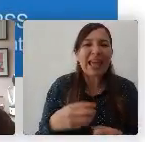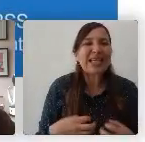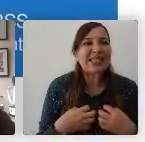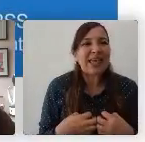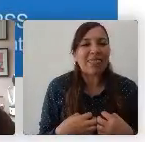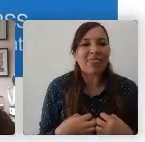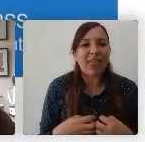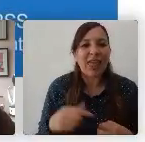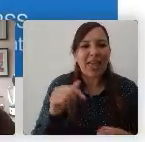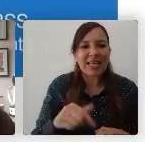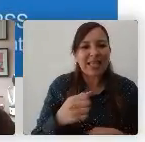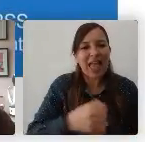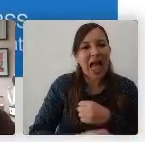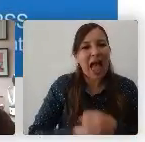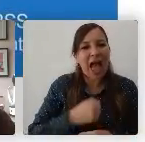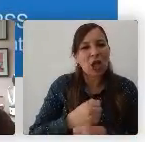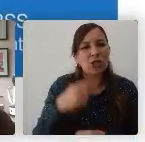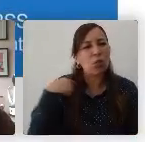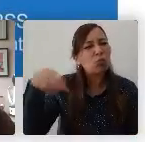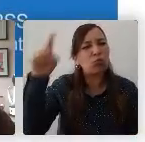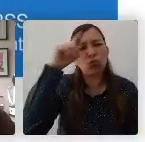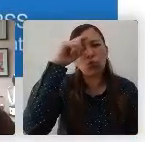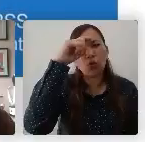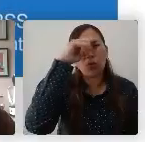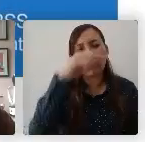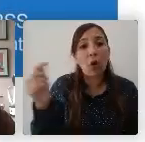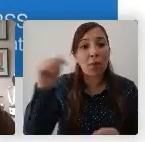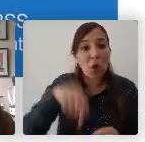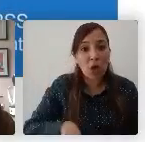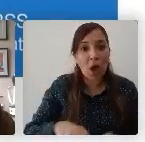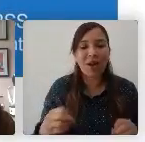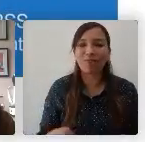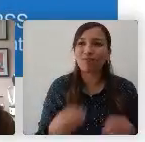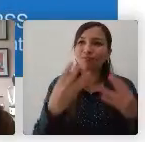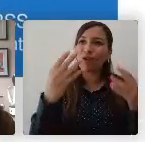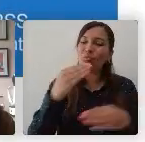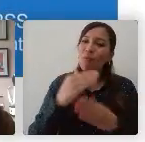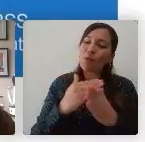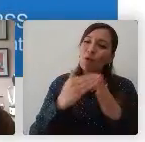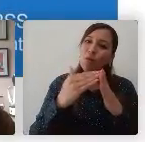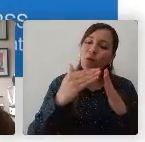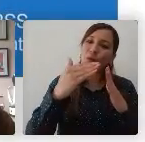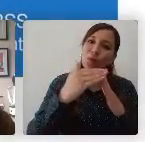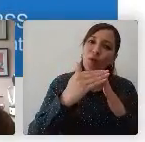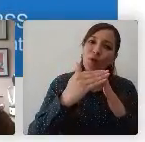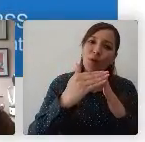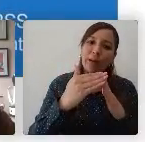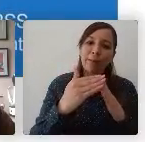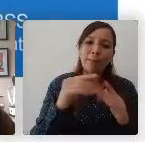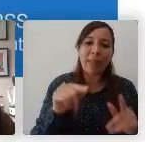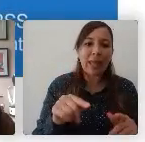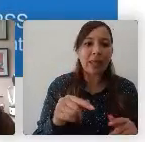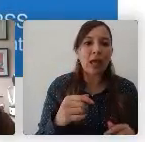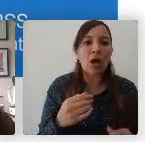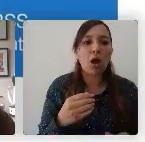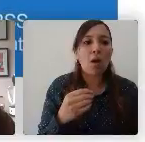sido un año difícil pero poco a poco se está comenzando a reactivar el sector va a priorizar inicialmente el siglo cercano como lo